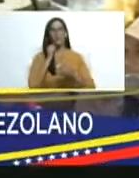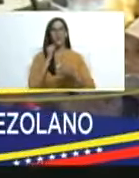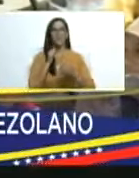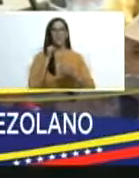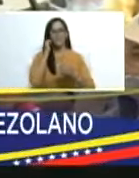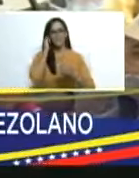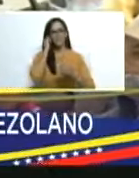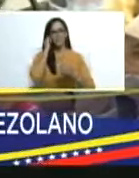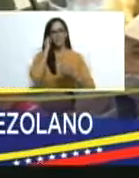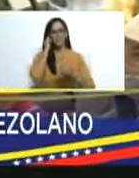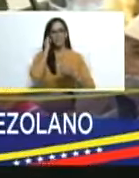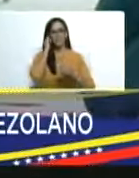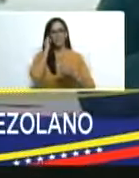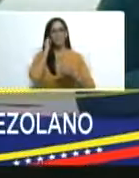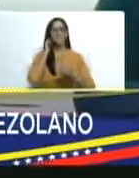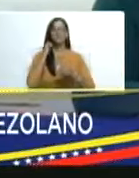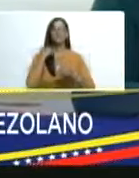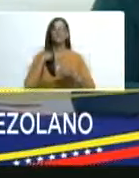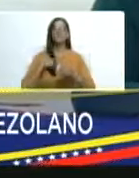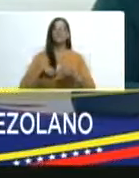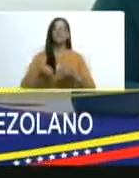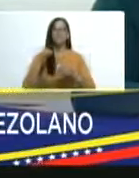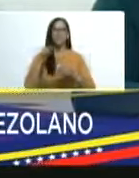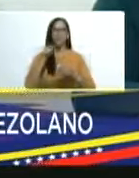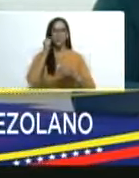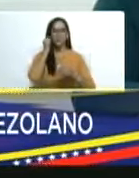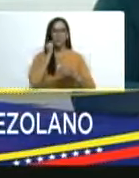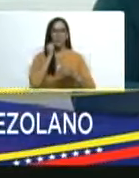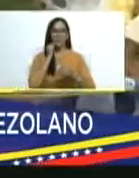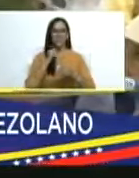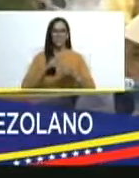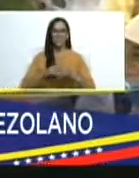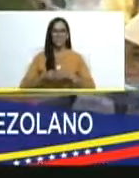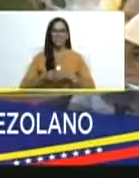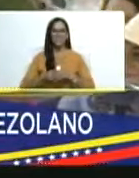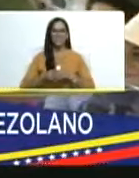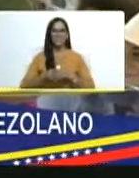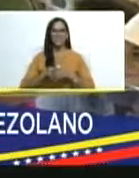Sucre. ¿Tú eres descendiente de Sucre?